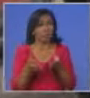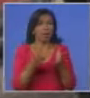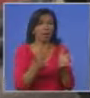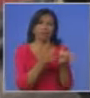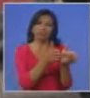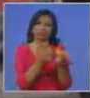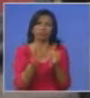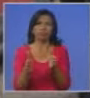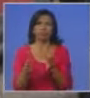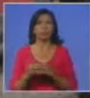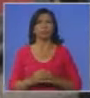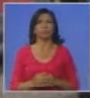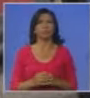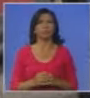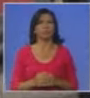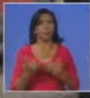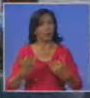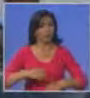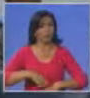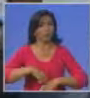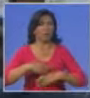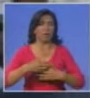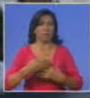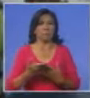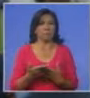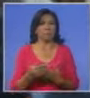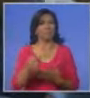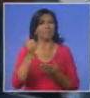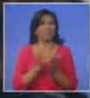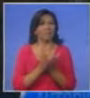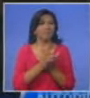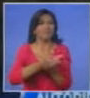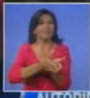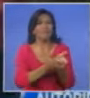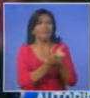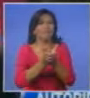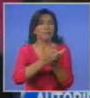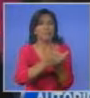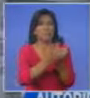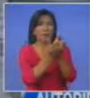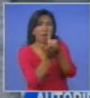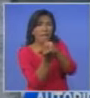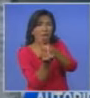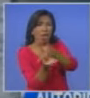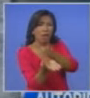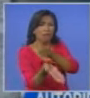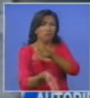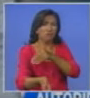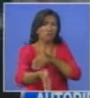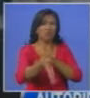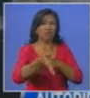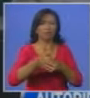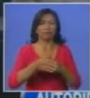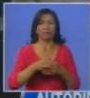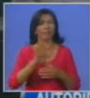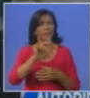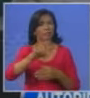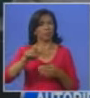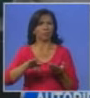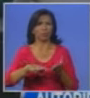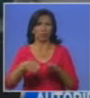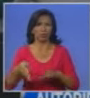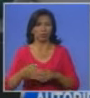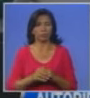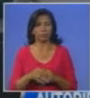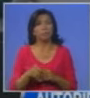A primeras horas se inició con un nuevo rastreo en el lugar donde naufragó la lancha que cobró la vida de 5 personas en la laguna de Colta. Aquí se descartó la